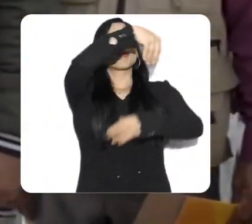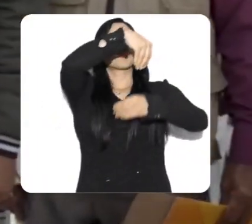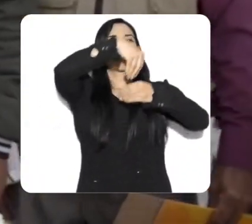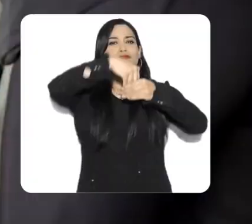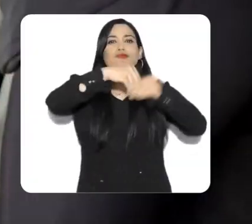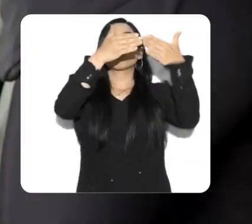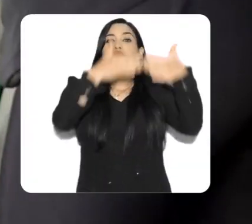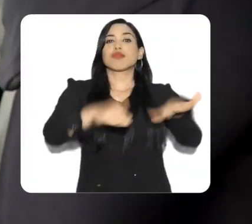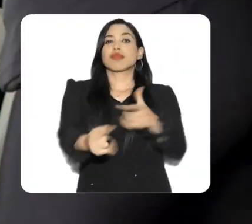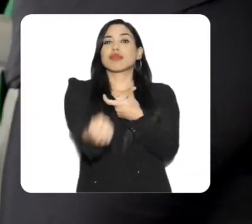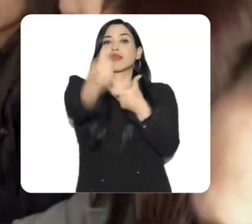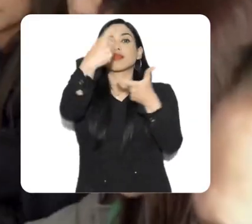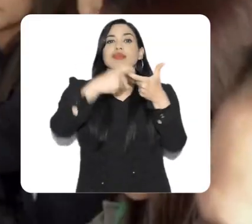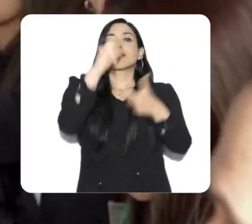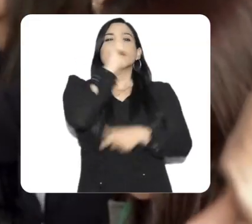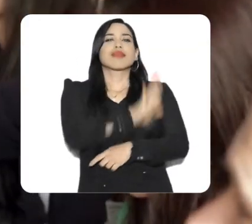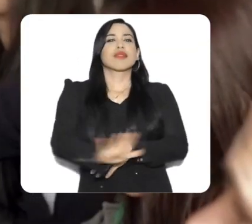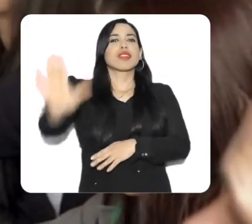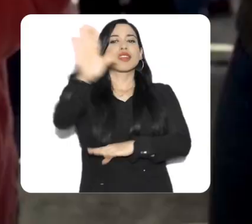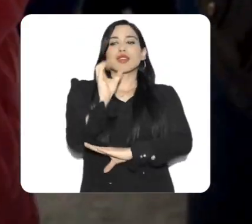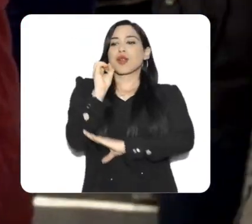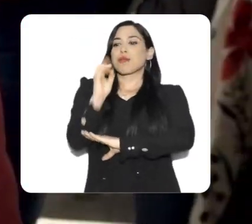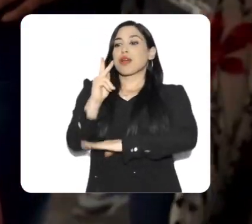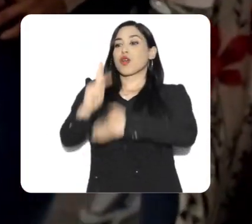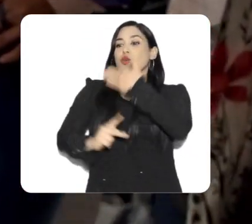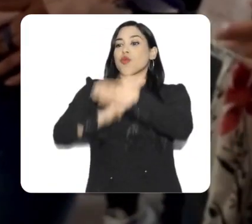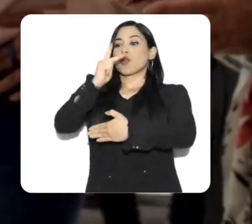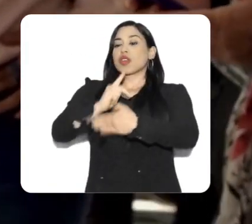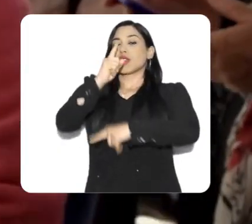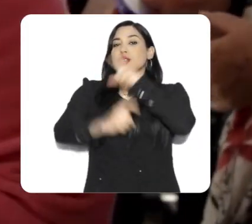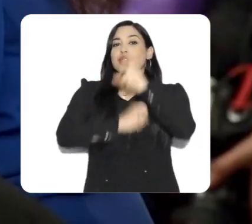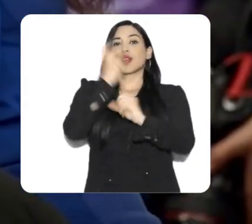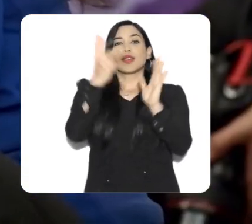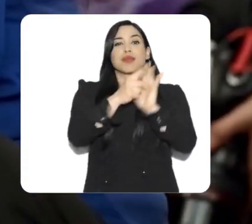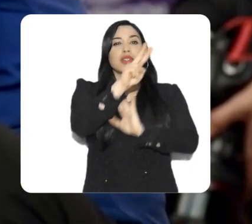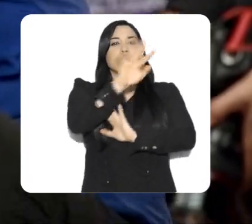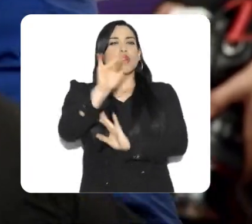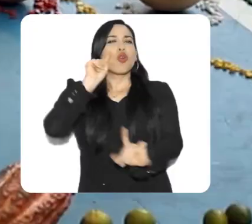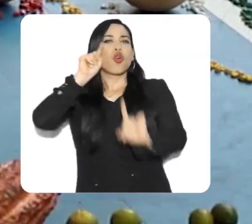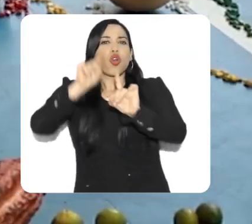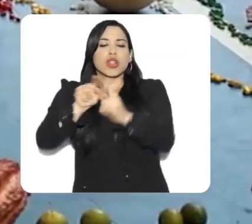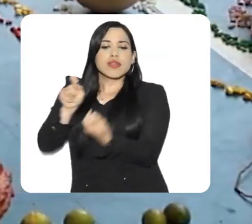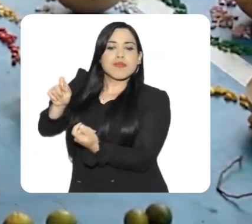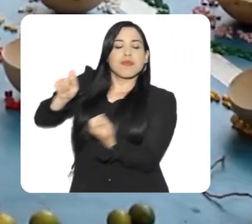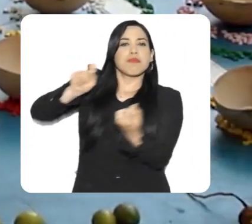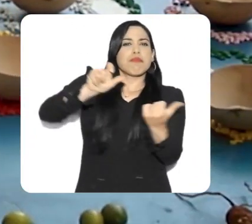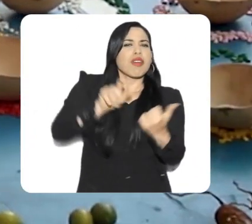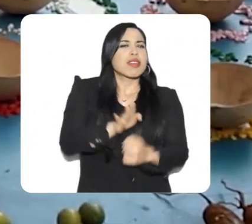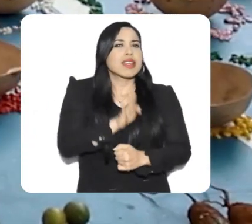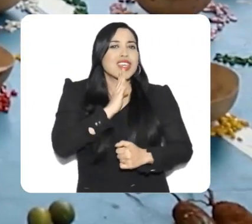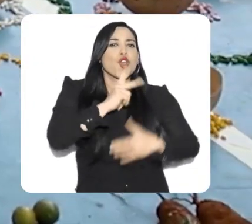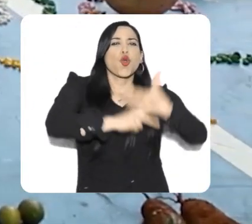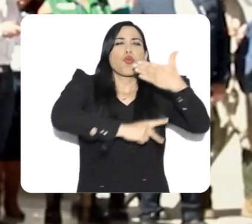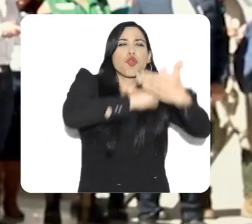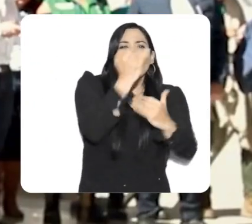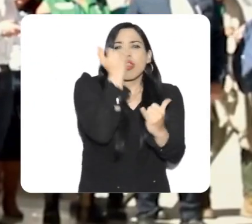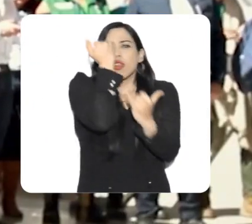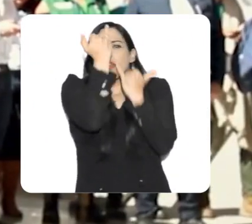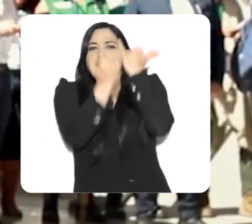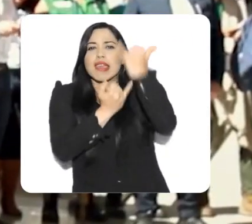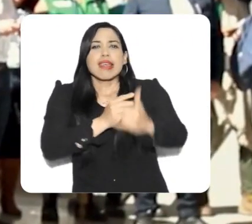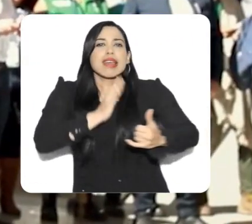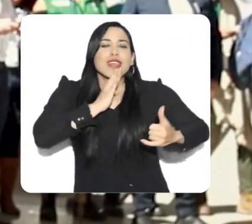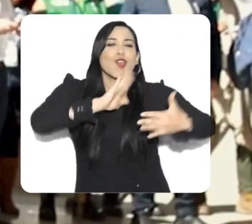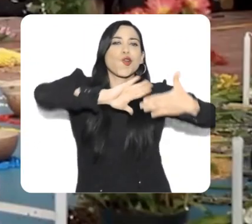En el Ministerio del Interior abrimos la convocatoria nacional al Banco de Proyectos 2023 para financiar y promover proyectos e